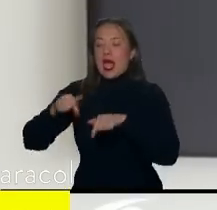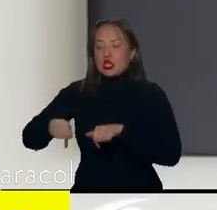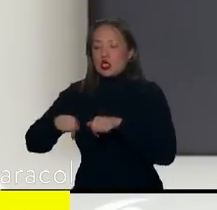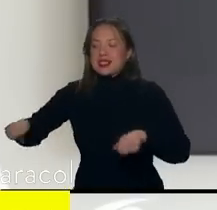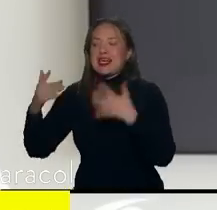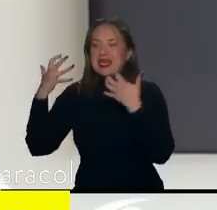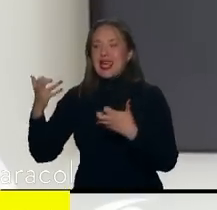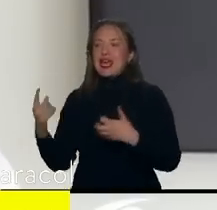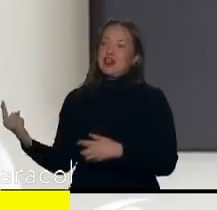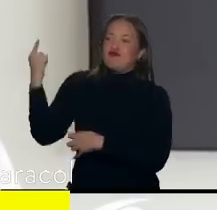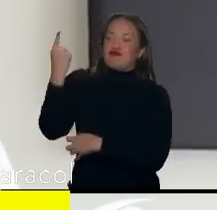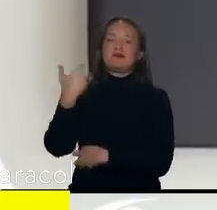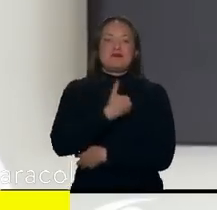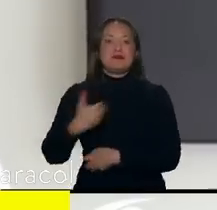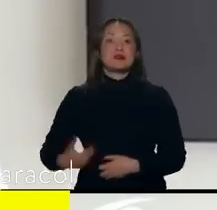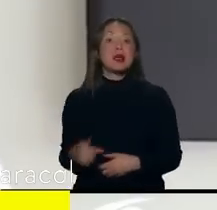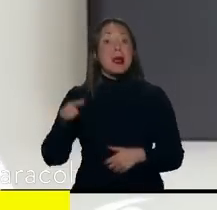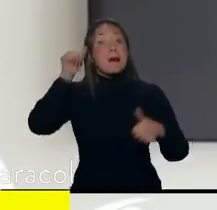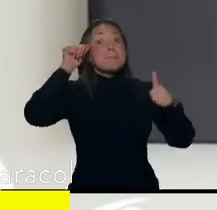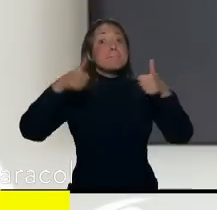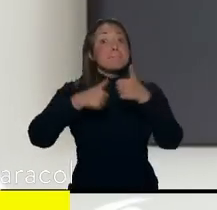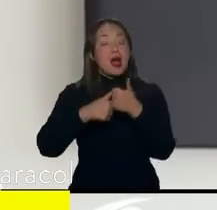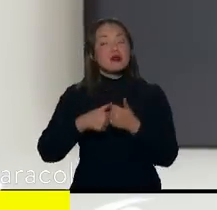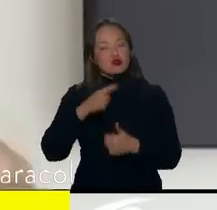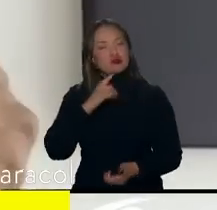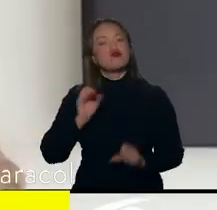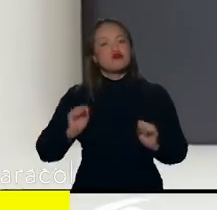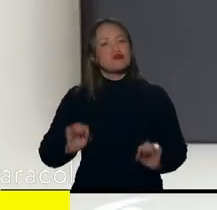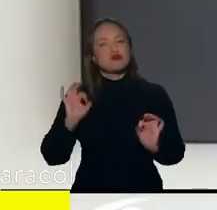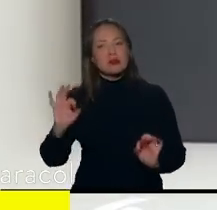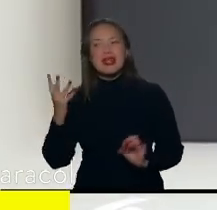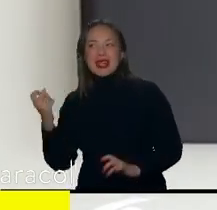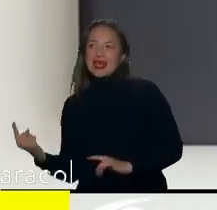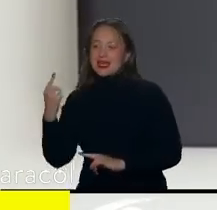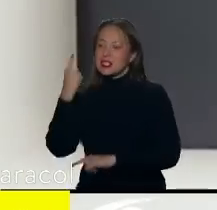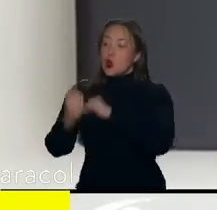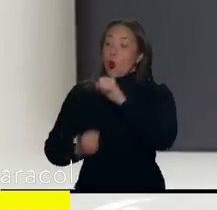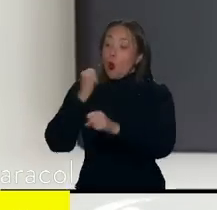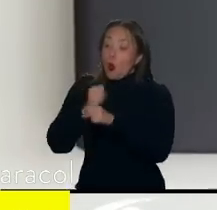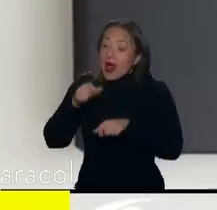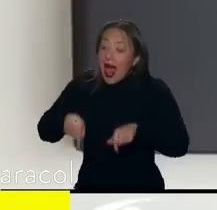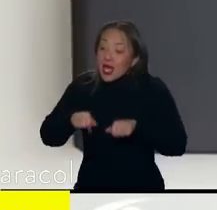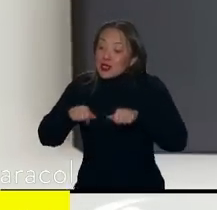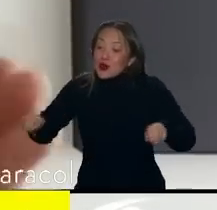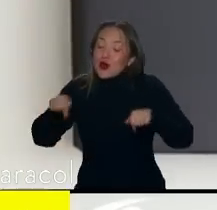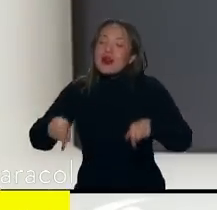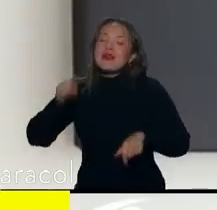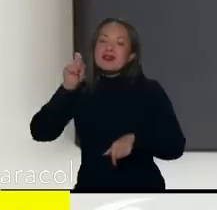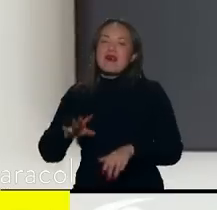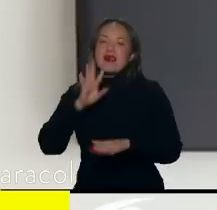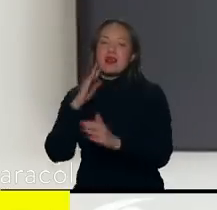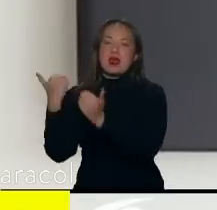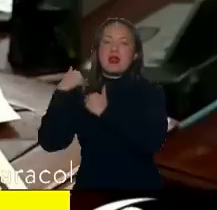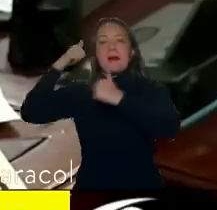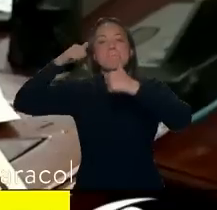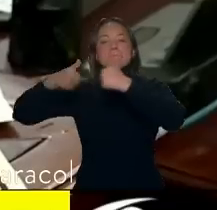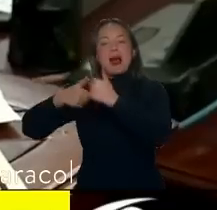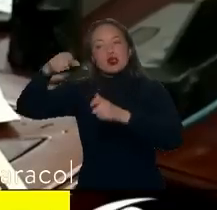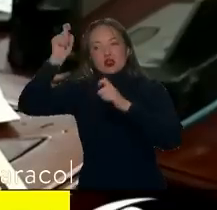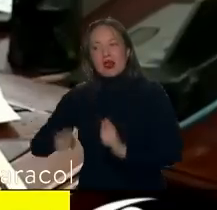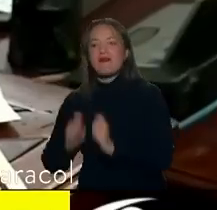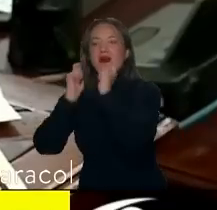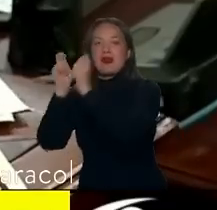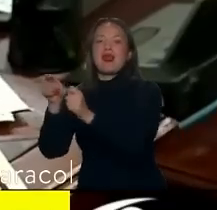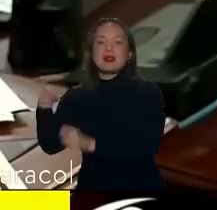Pacto Histórico se reafirma en que en la Cámara de Representantes el primer año la presidencia debe recaer sobre el Pacto Histórico. Pero